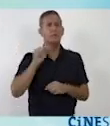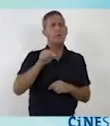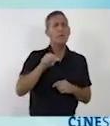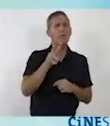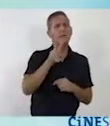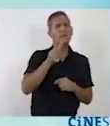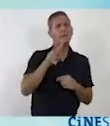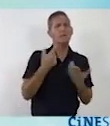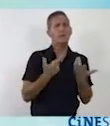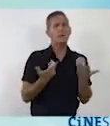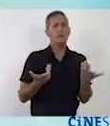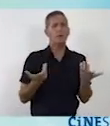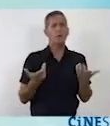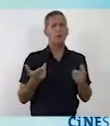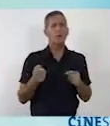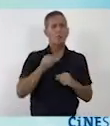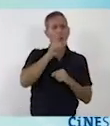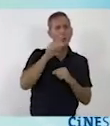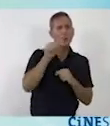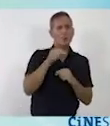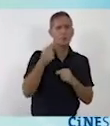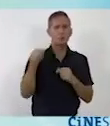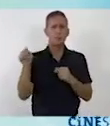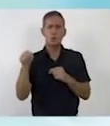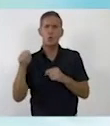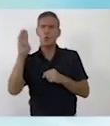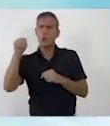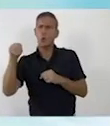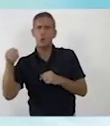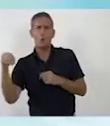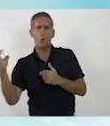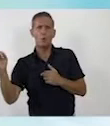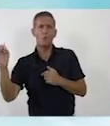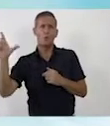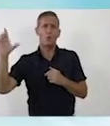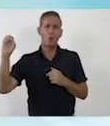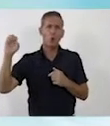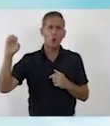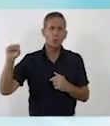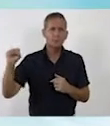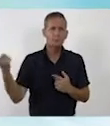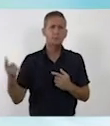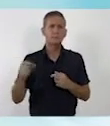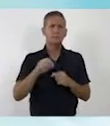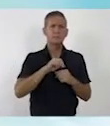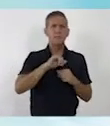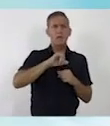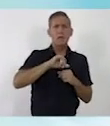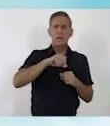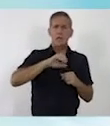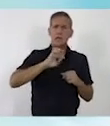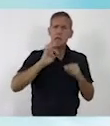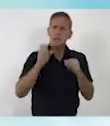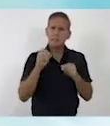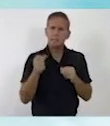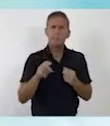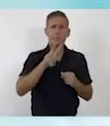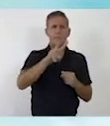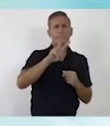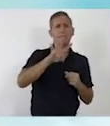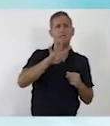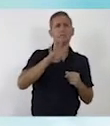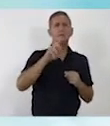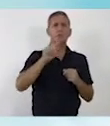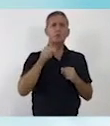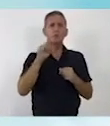como resultado? Bueno, primero podemos cancelar los moles. Bueno, el resultado fue 24,8. Perfecto. Vamos a